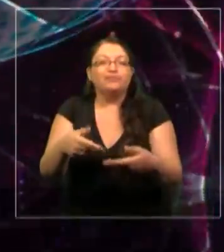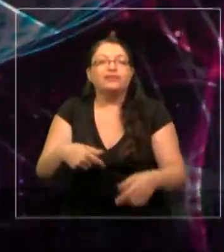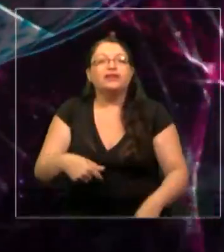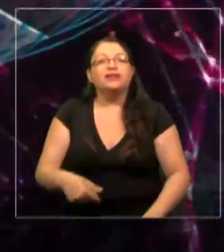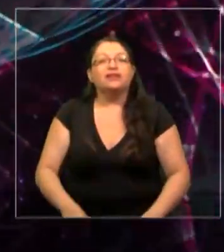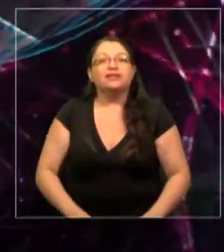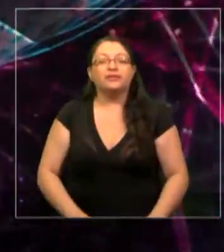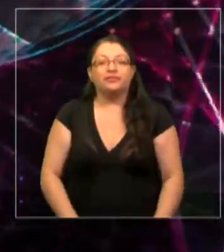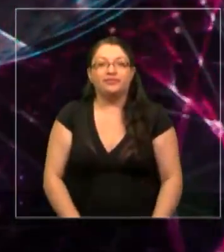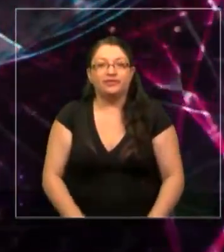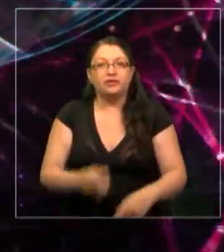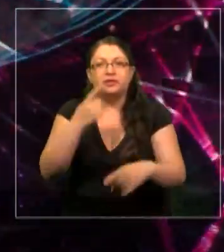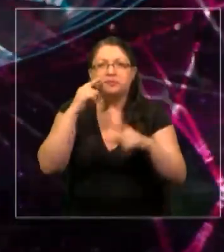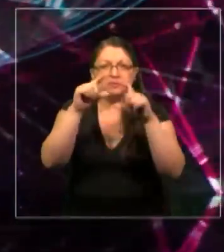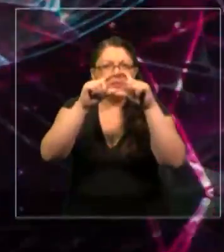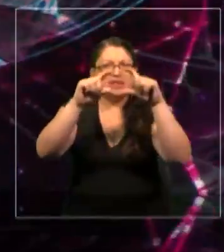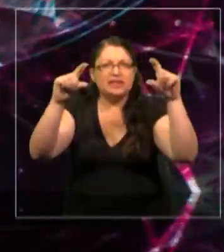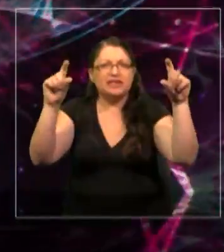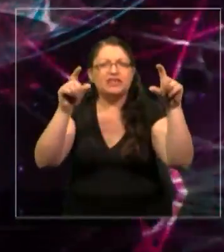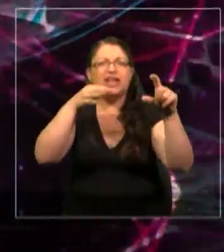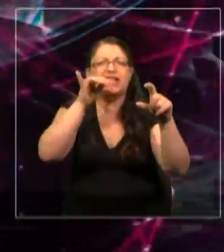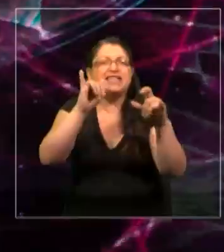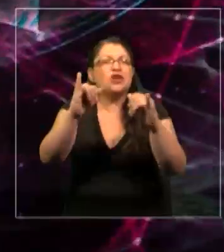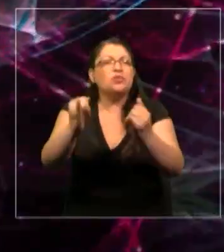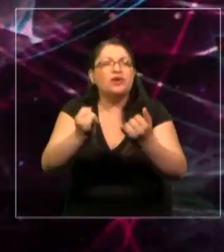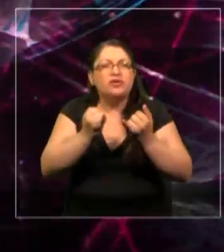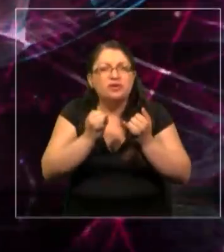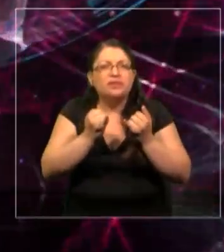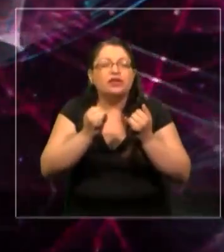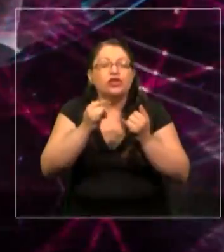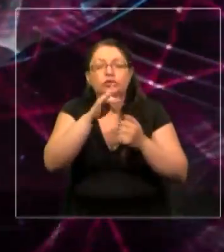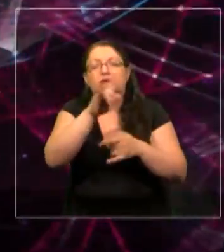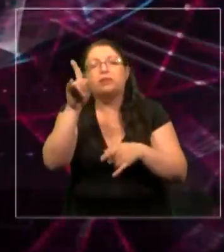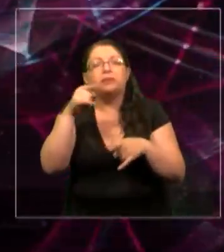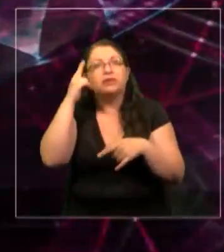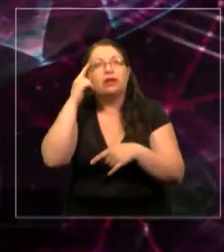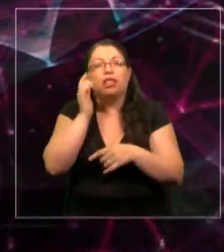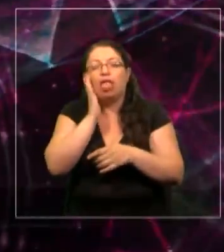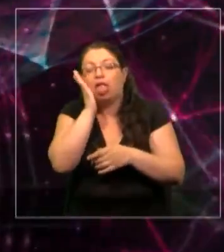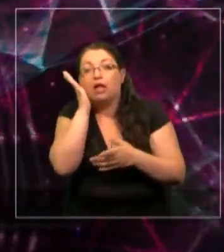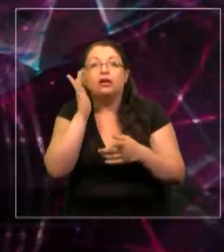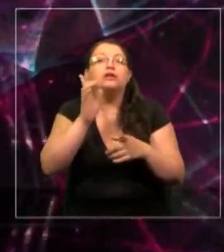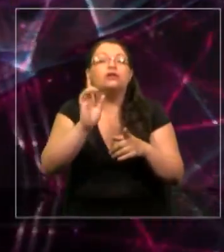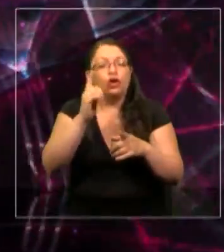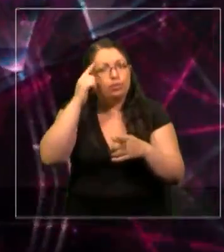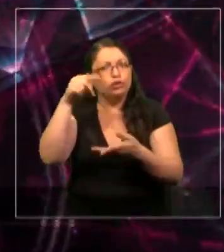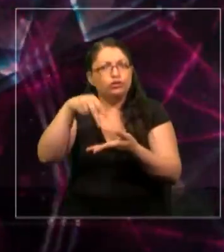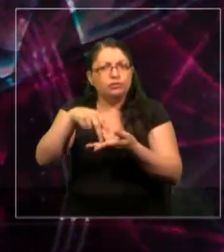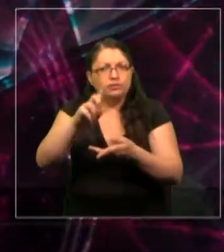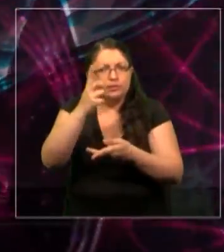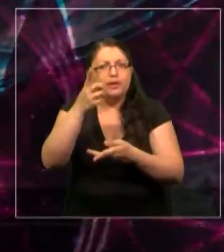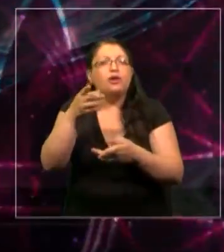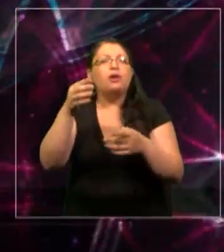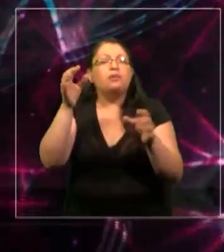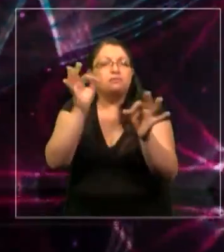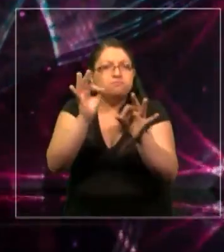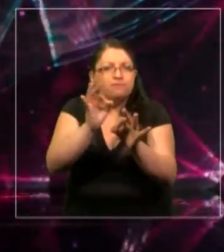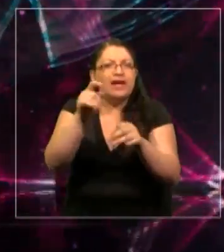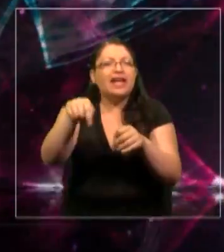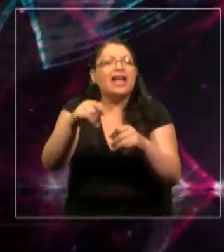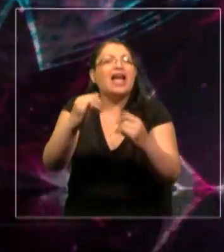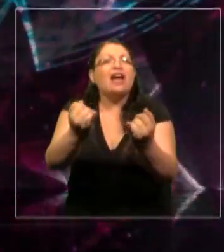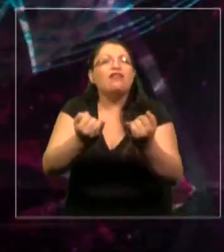Van a ver el título que habla de los datos y les va a dar sueño, pero estoy aquí para convencerlos primero que los datos